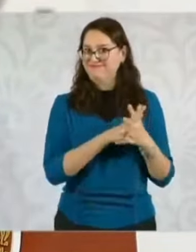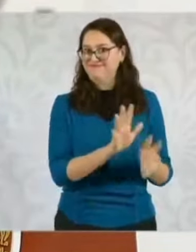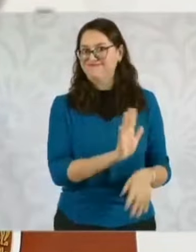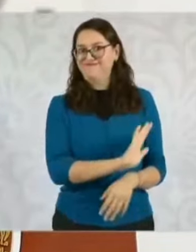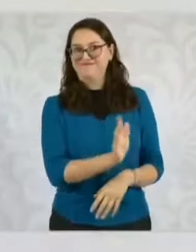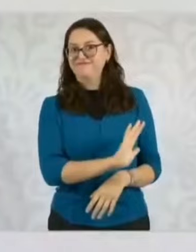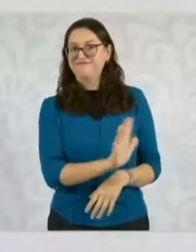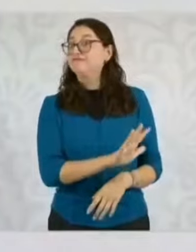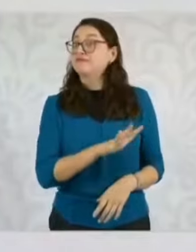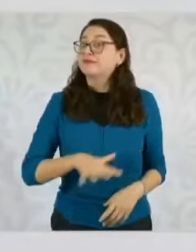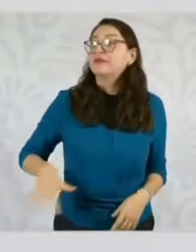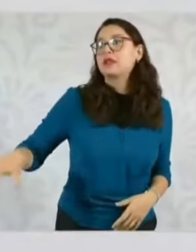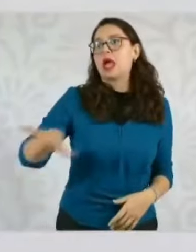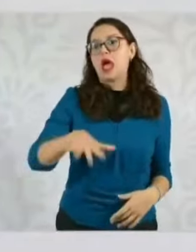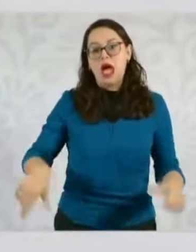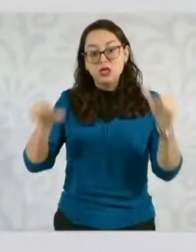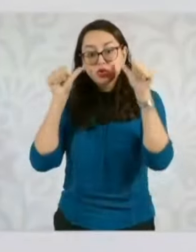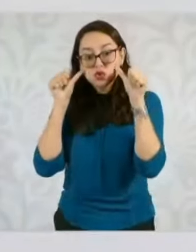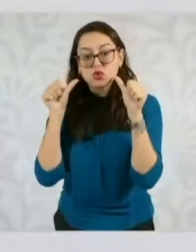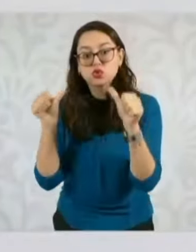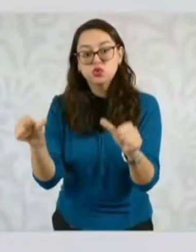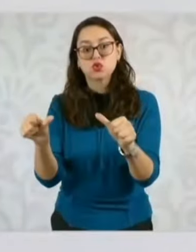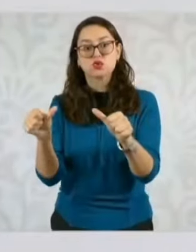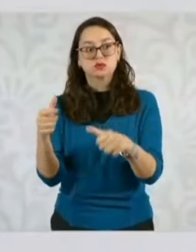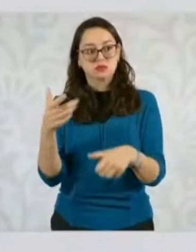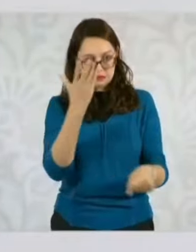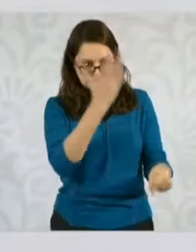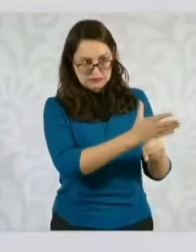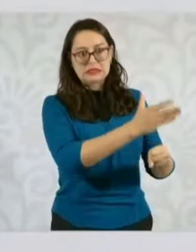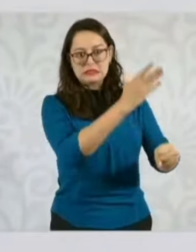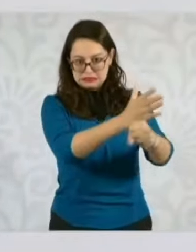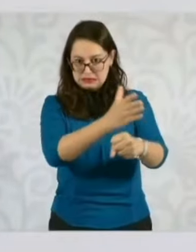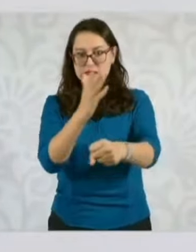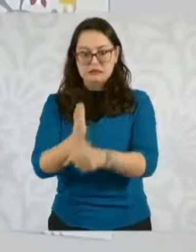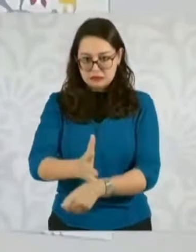atendiendo las causas y disminuyendo la impunidad.